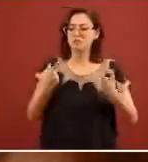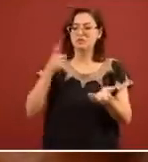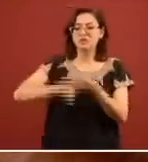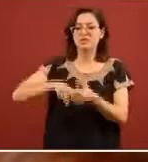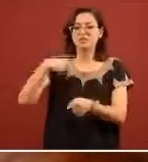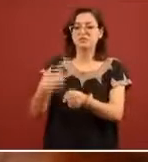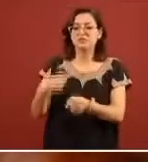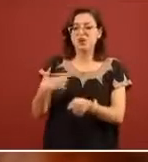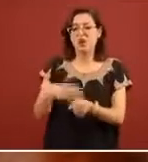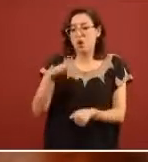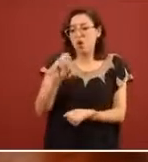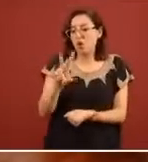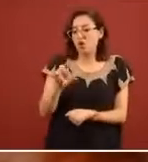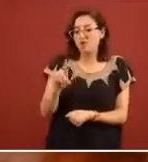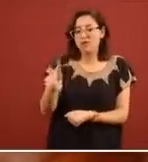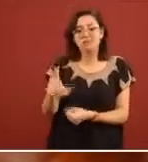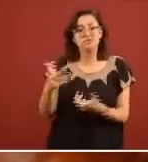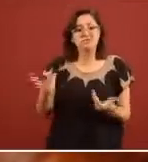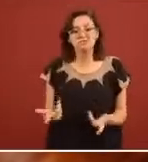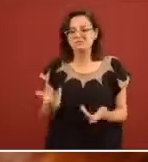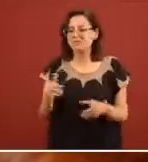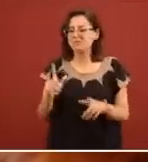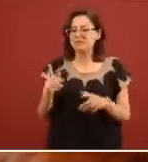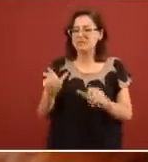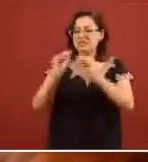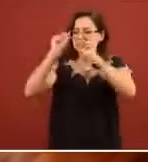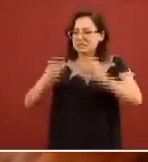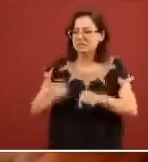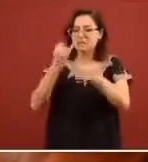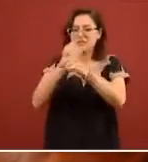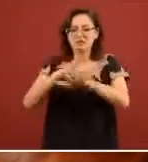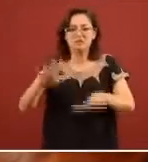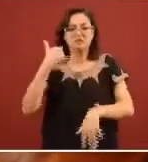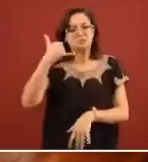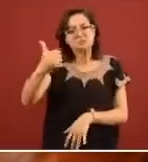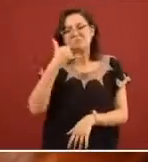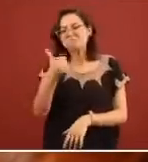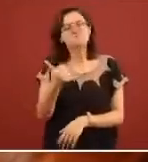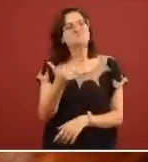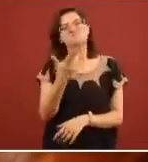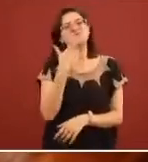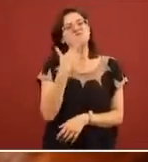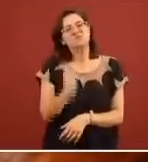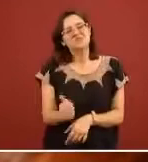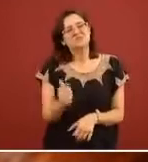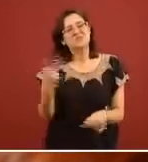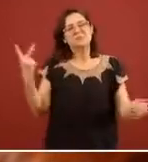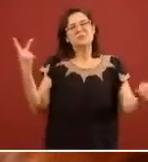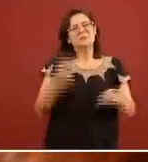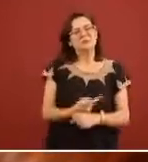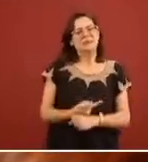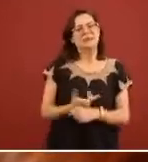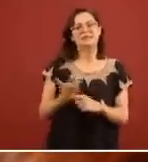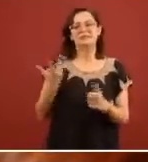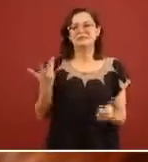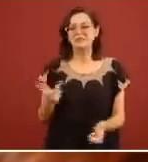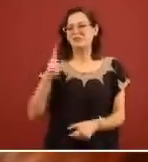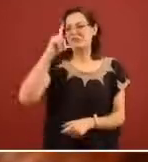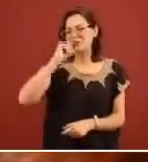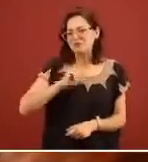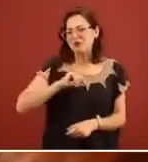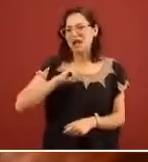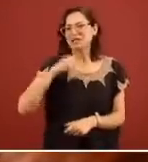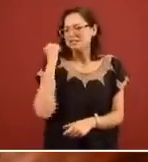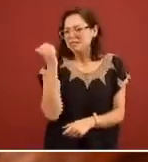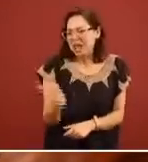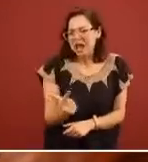internados con COVID que todavía no funciona mucho este sistema de información telefónica. ¿Qué está pasando? Están fallando ahí